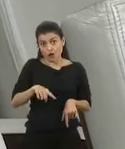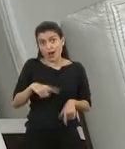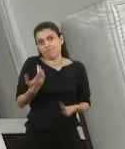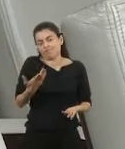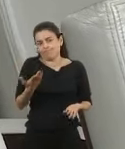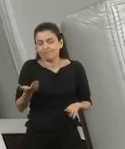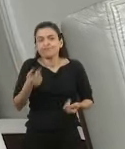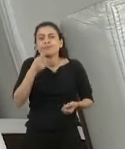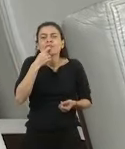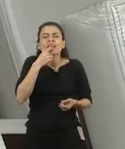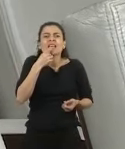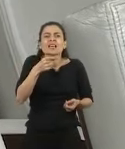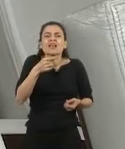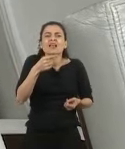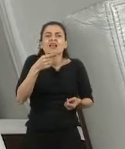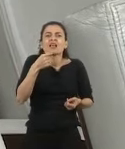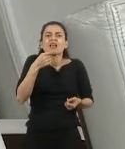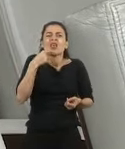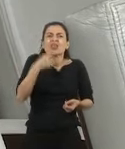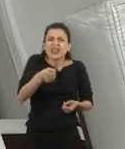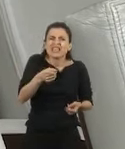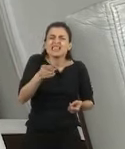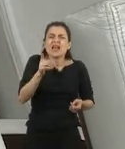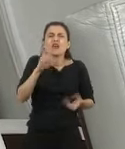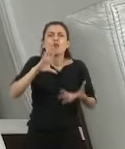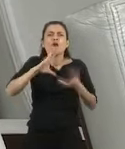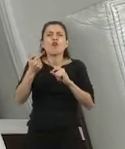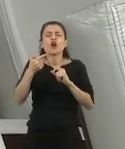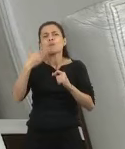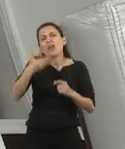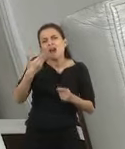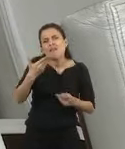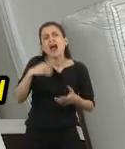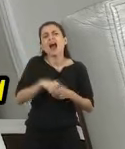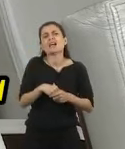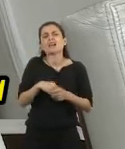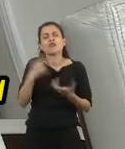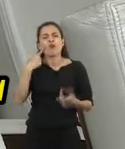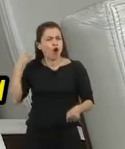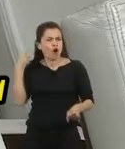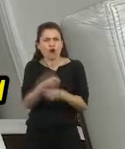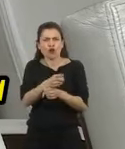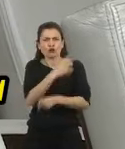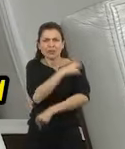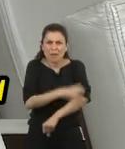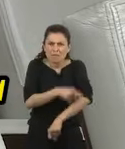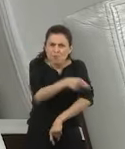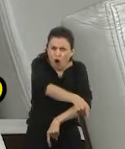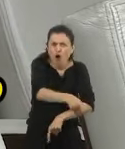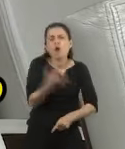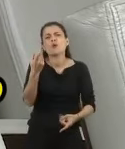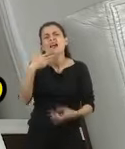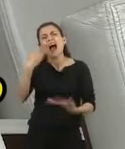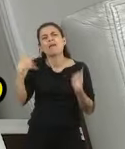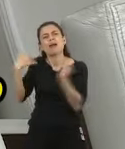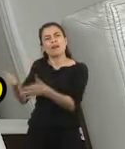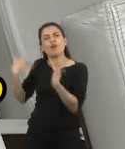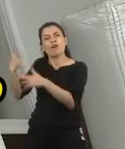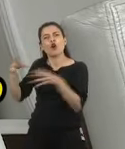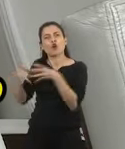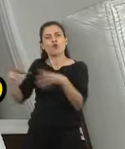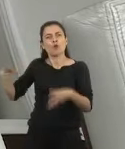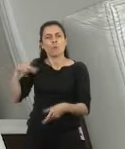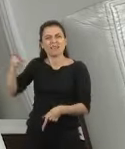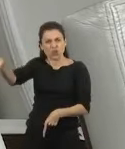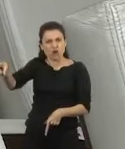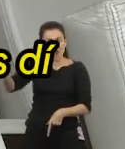está idolatrando a los que efectivamente son los más ricos entre algunos casos del planeta Y en segundo lugar